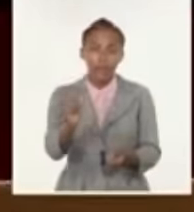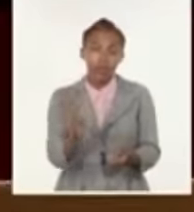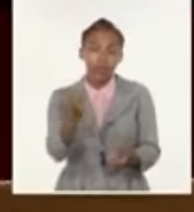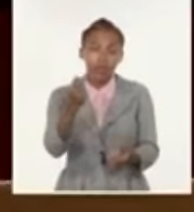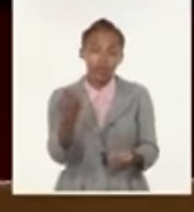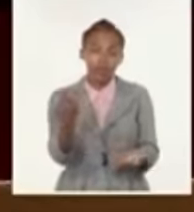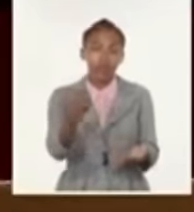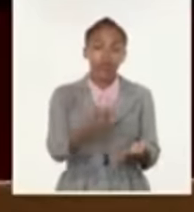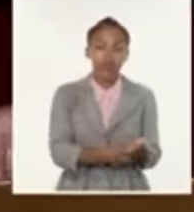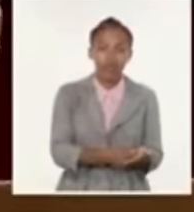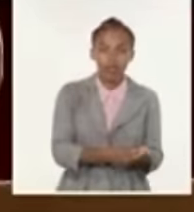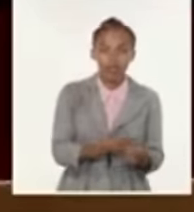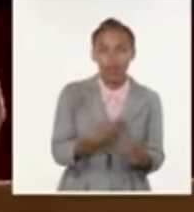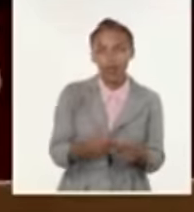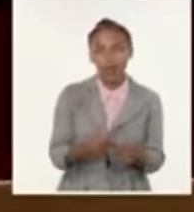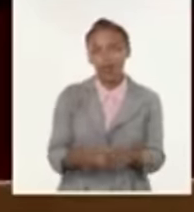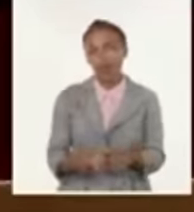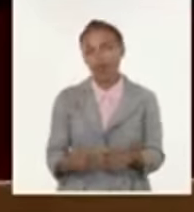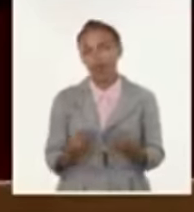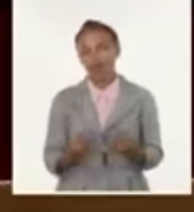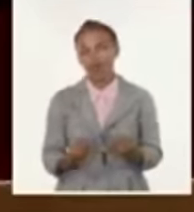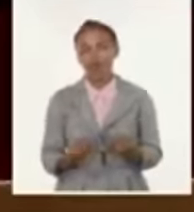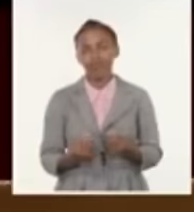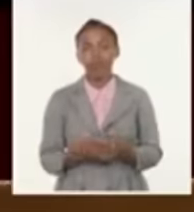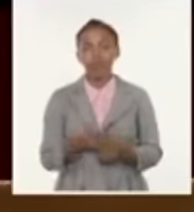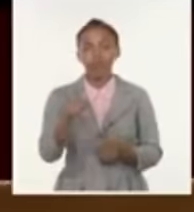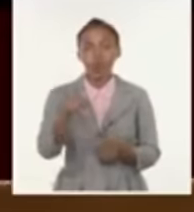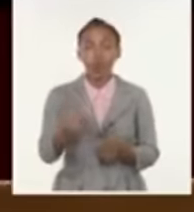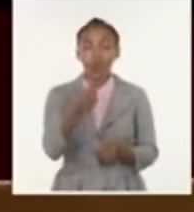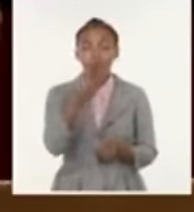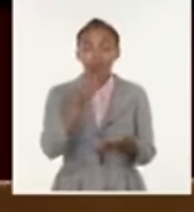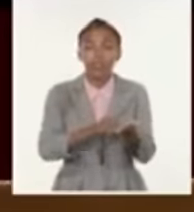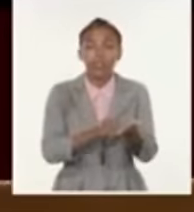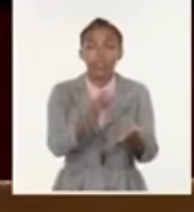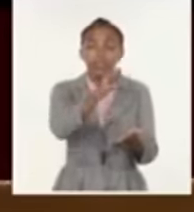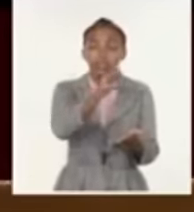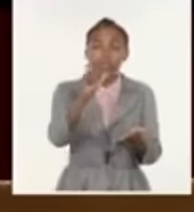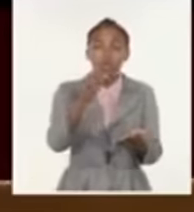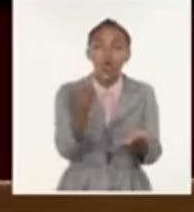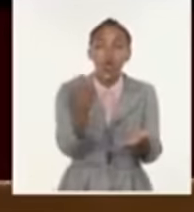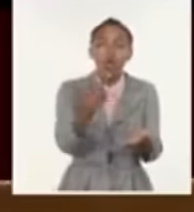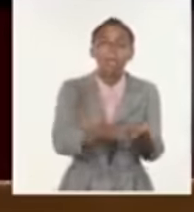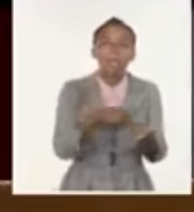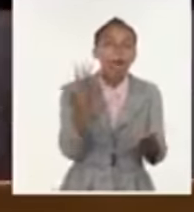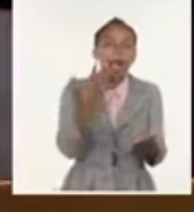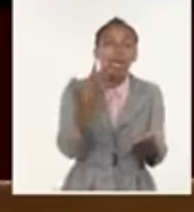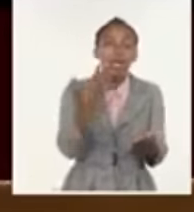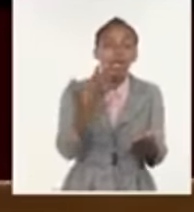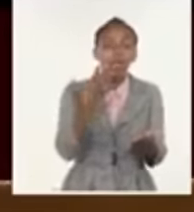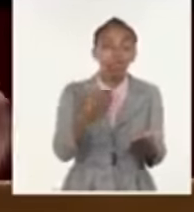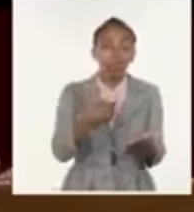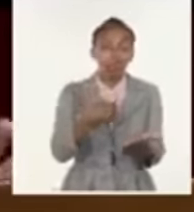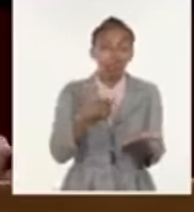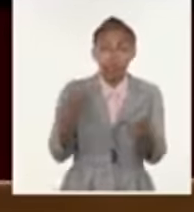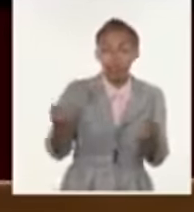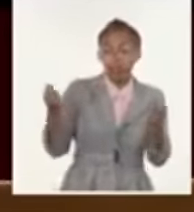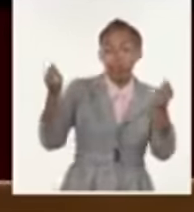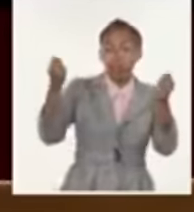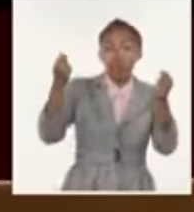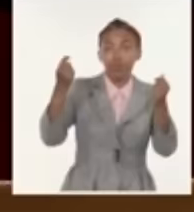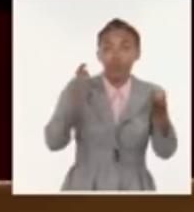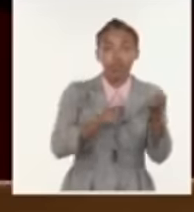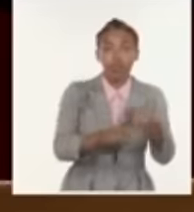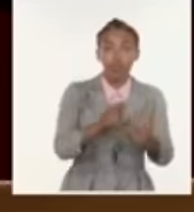los productos. Hoy la canasta la compra el que tiene mucho dinero y mucho negocio, subsidiado